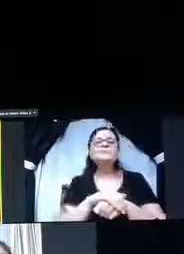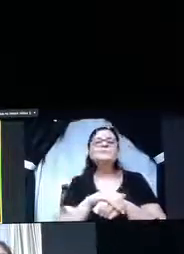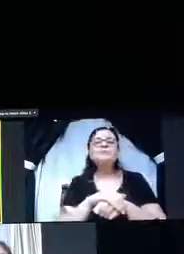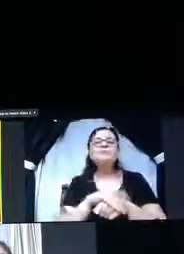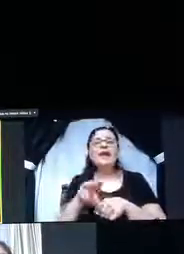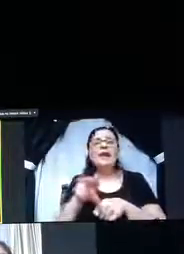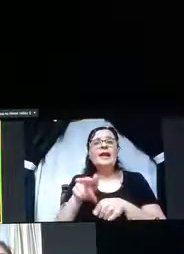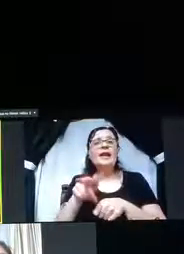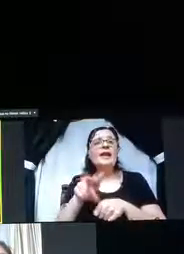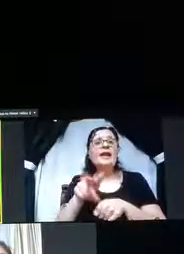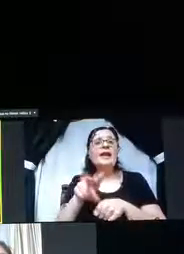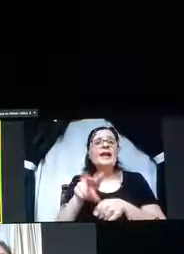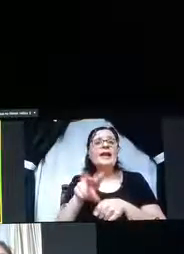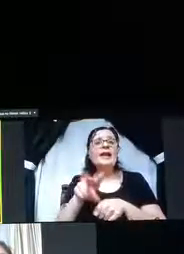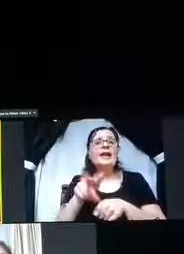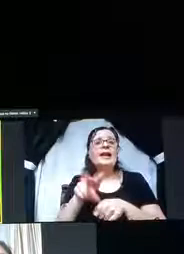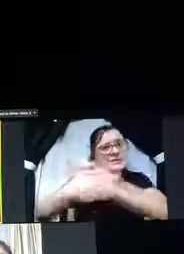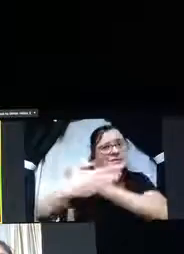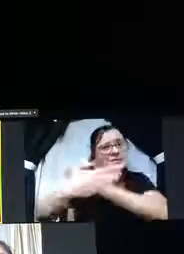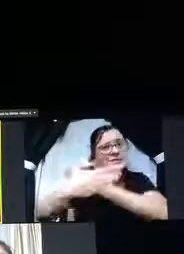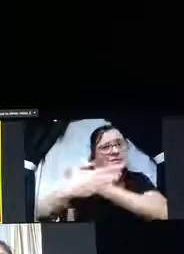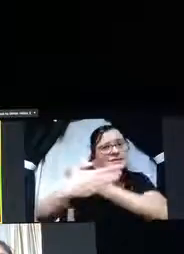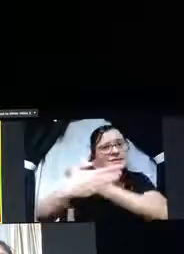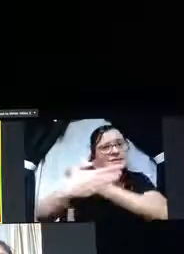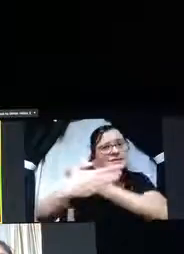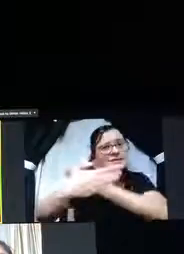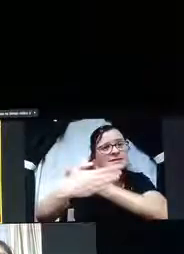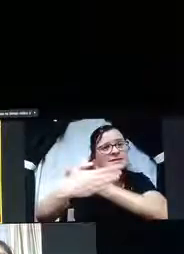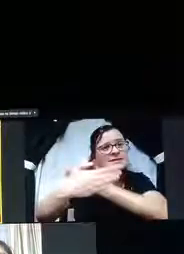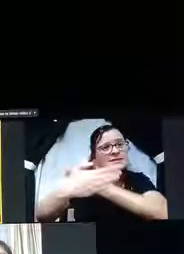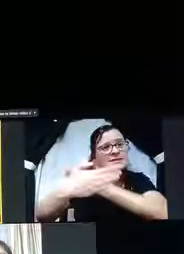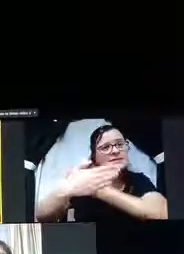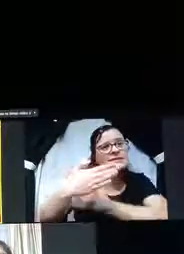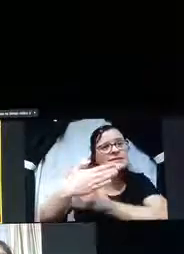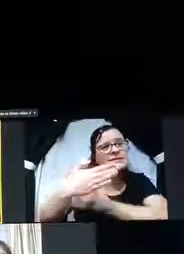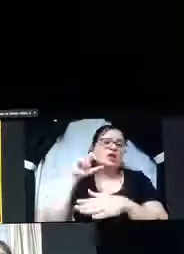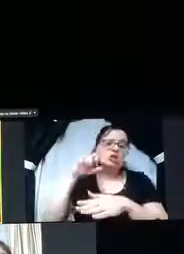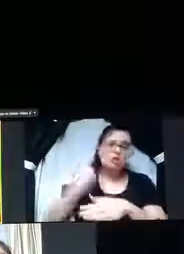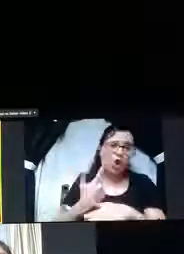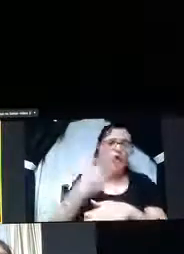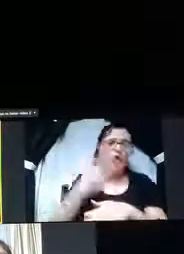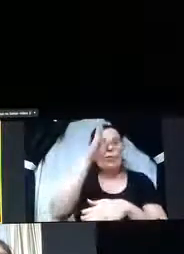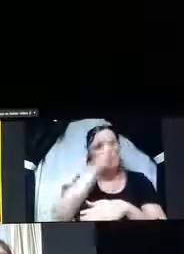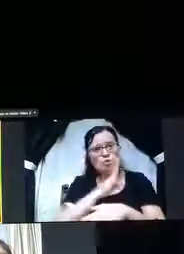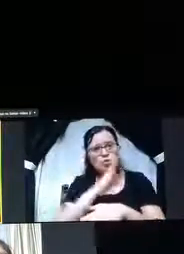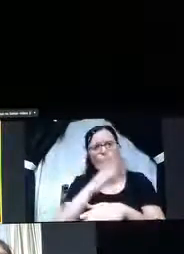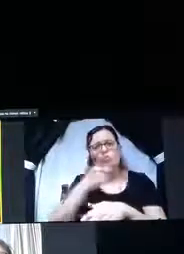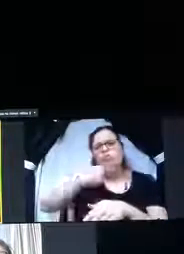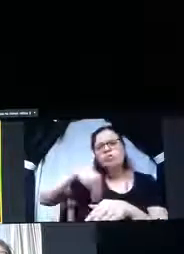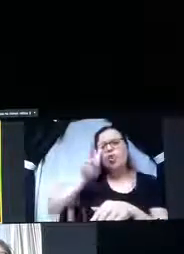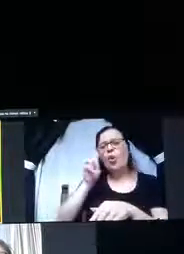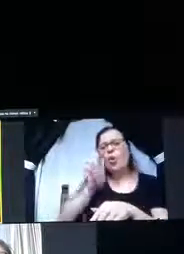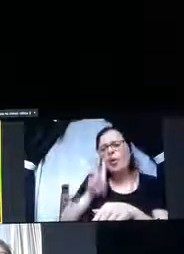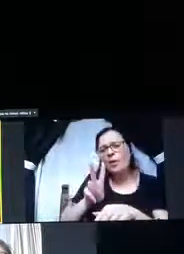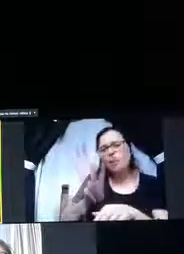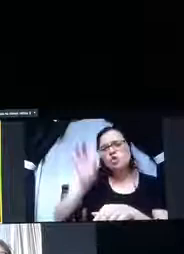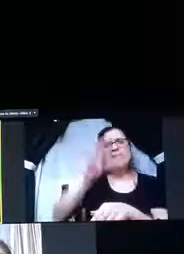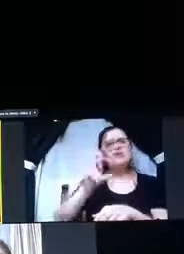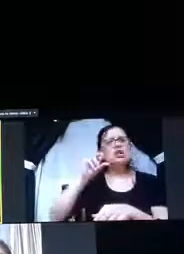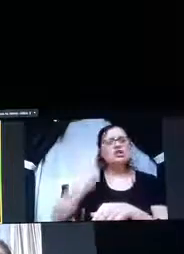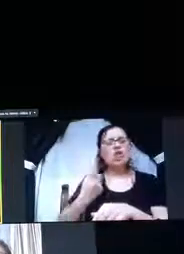discapacidad auditiva, necesitamos observar todo su perfil, ¿sí? Su